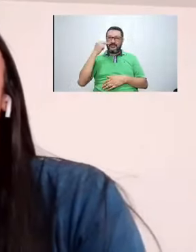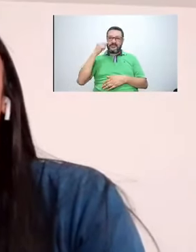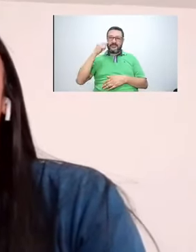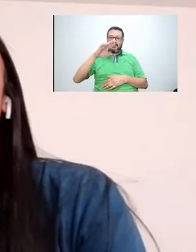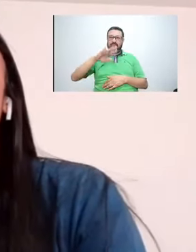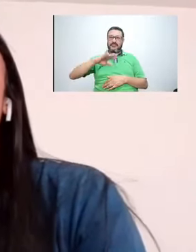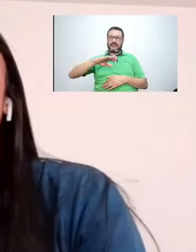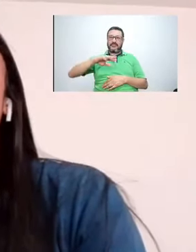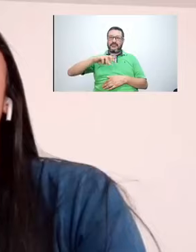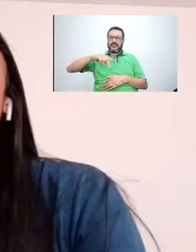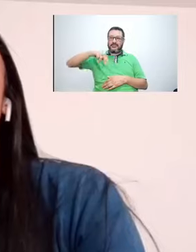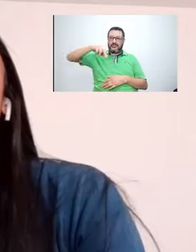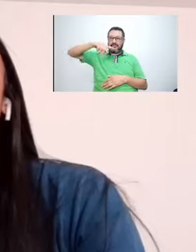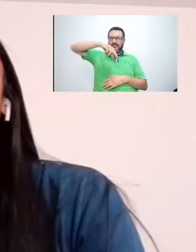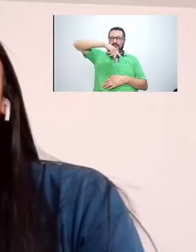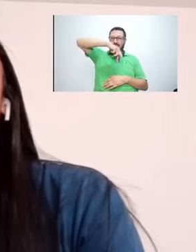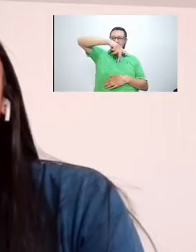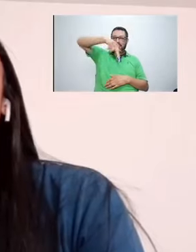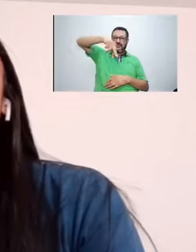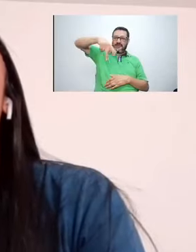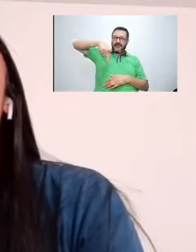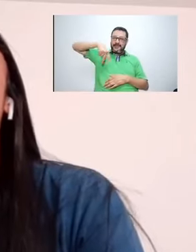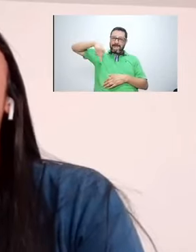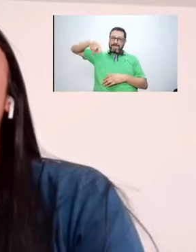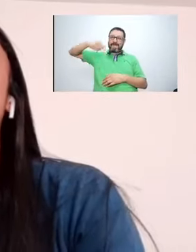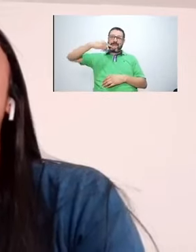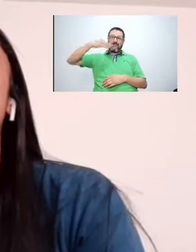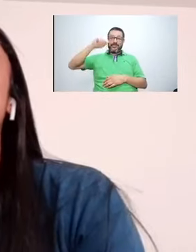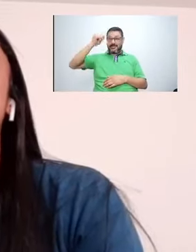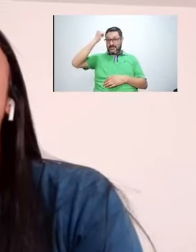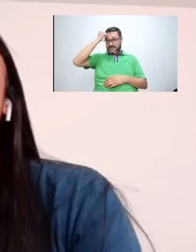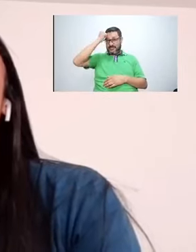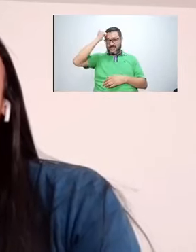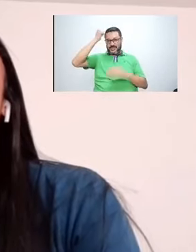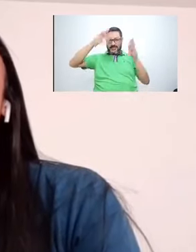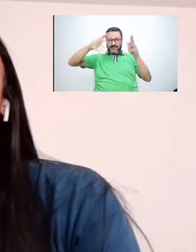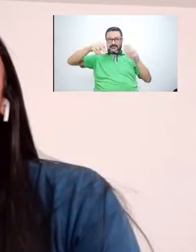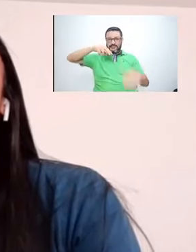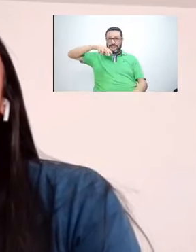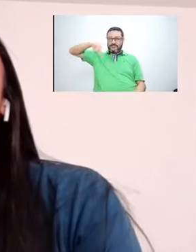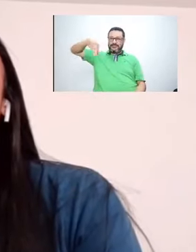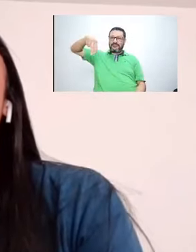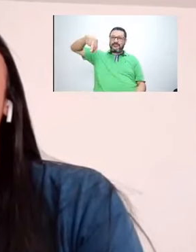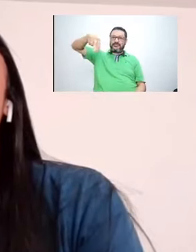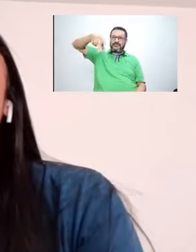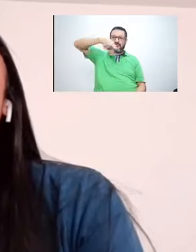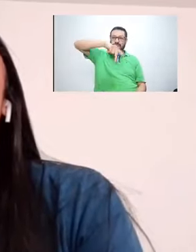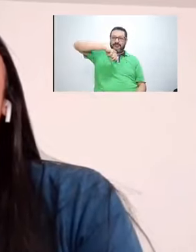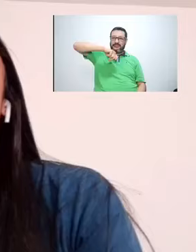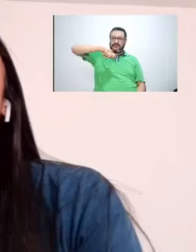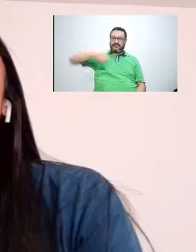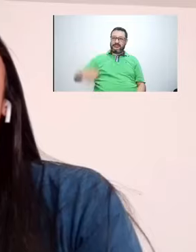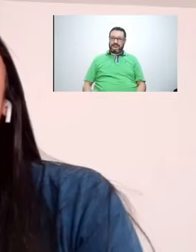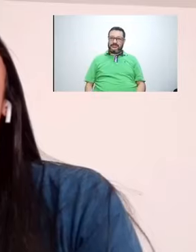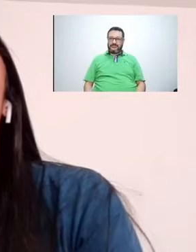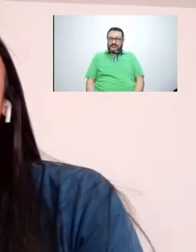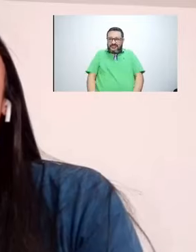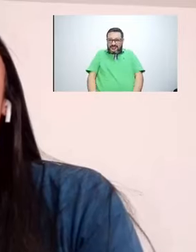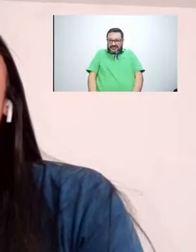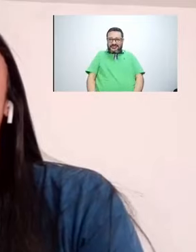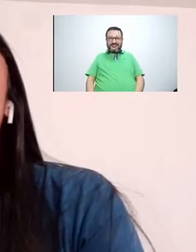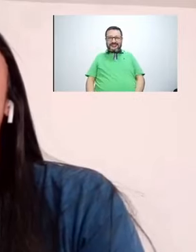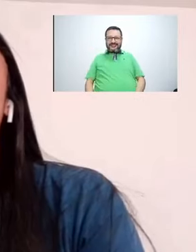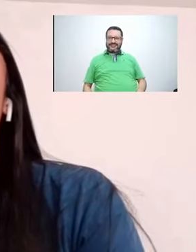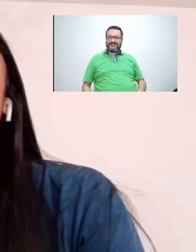camina alrededor de toda la pedana mientras ellas hacen el esfuerzo y él lo va haciendo ahí,